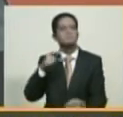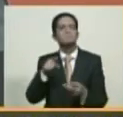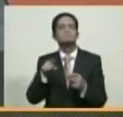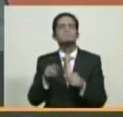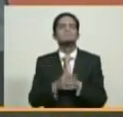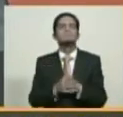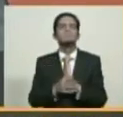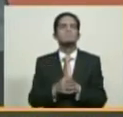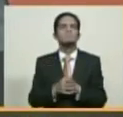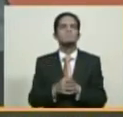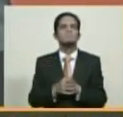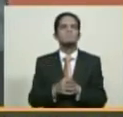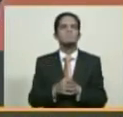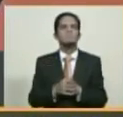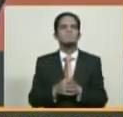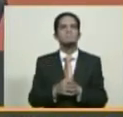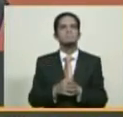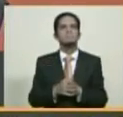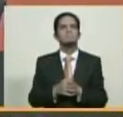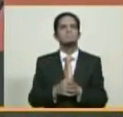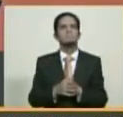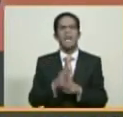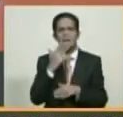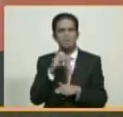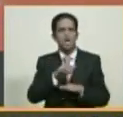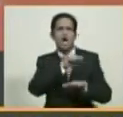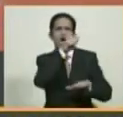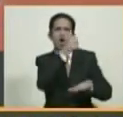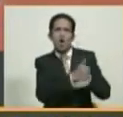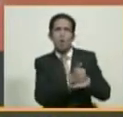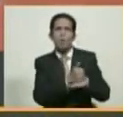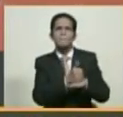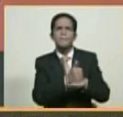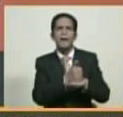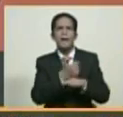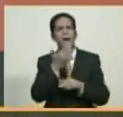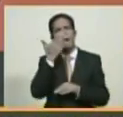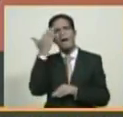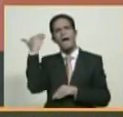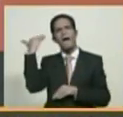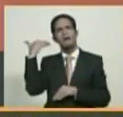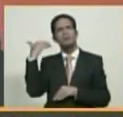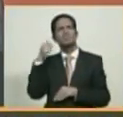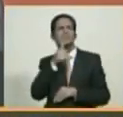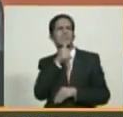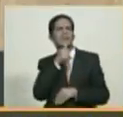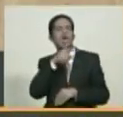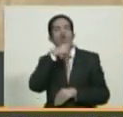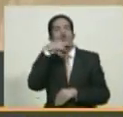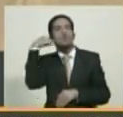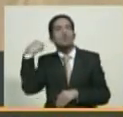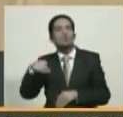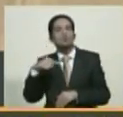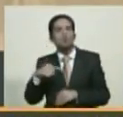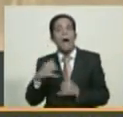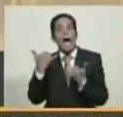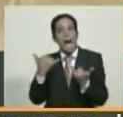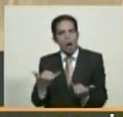Oriente. Los malos de la película en la década del 70 eran los rusos, ahora son los